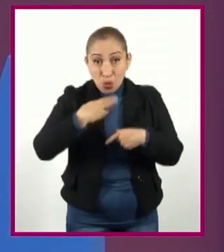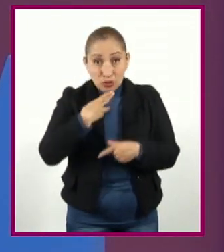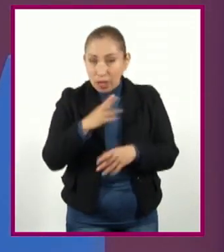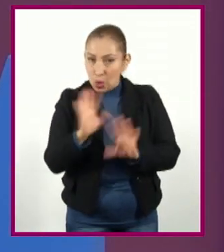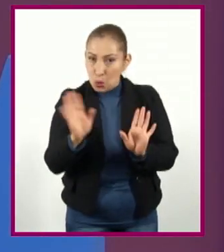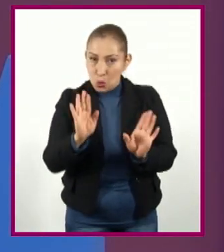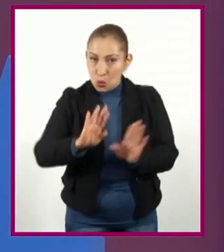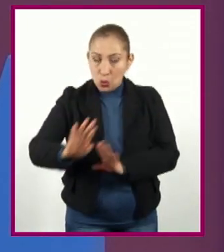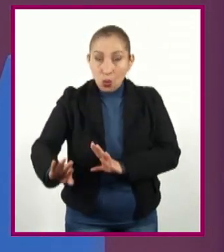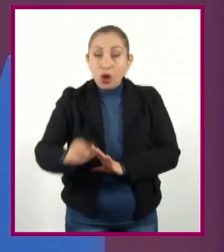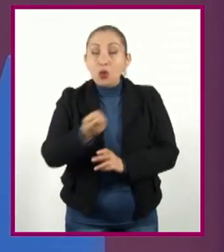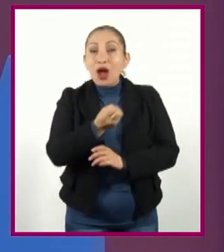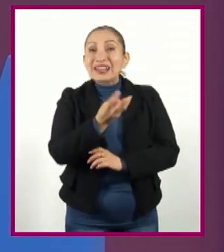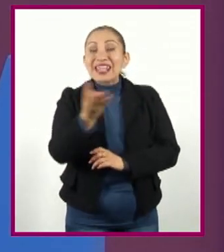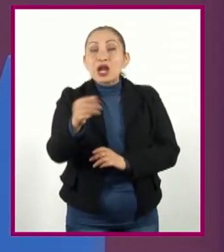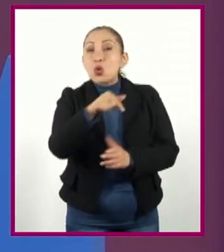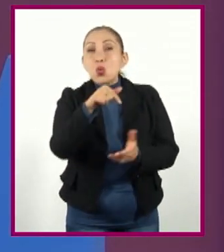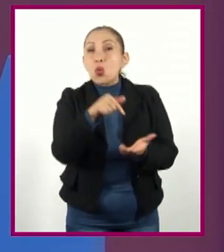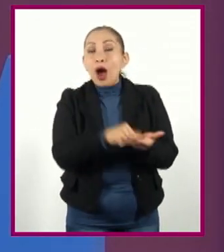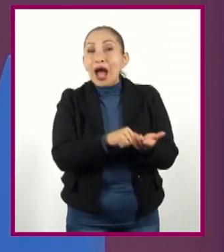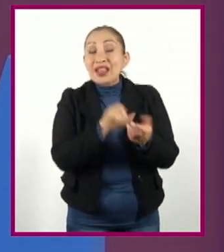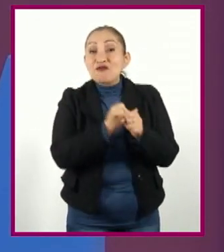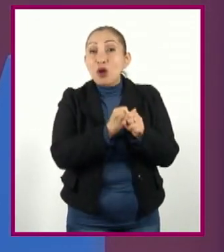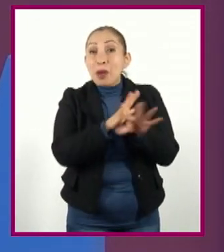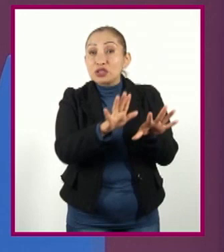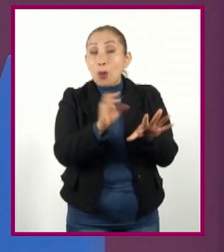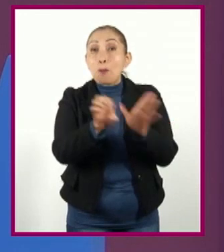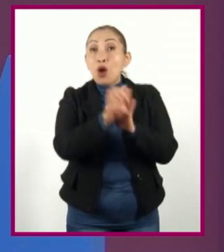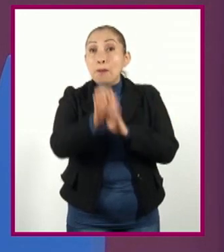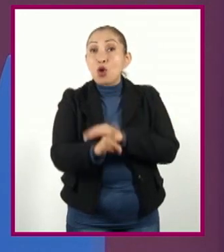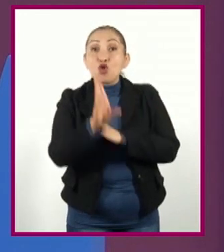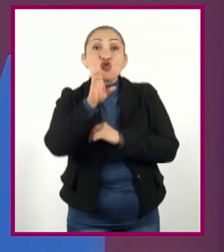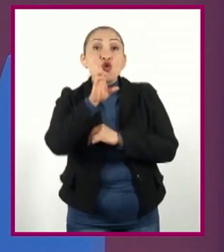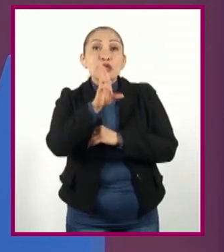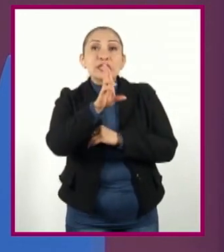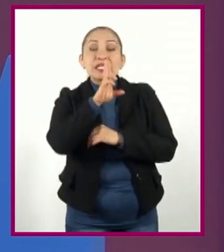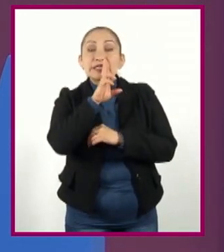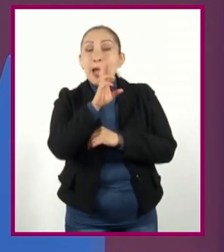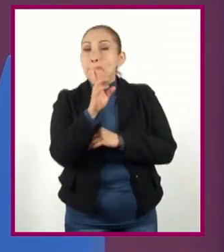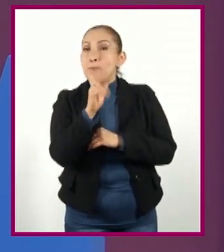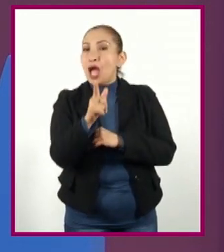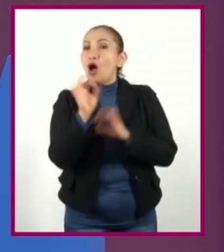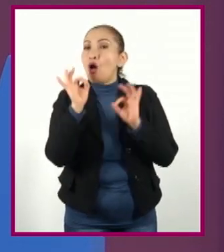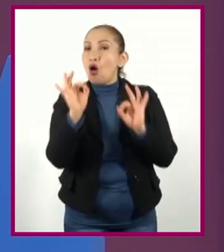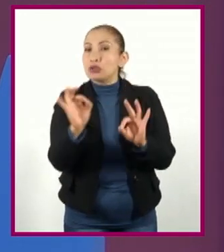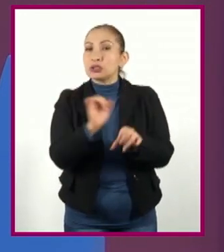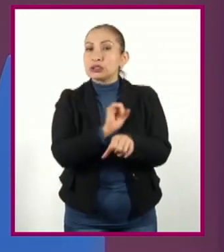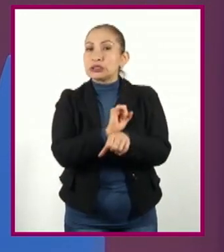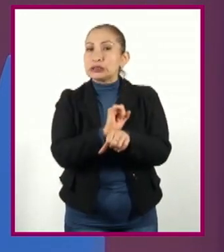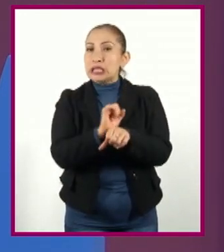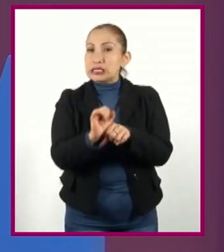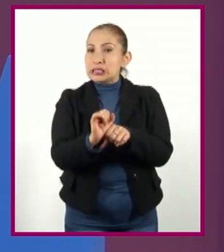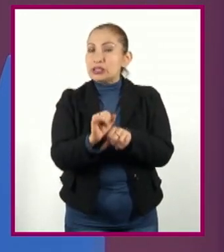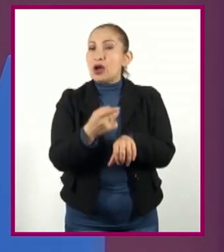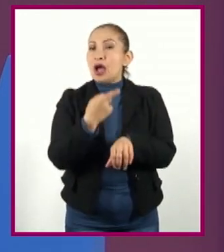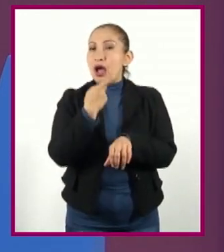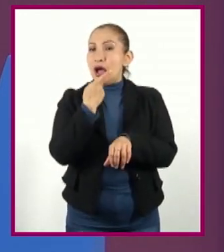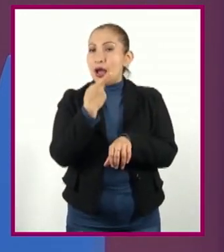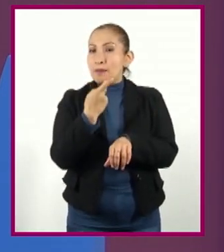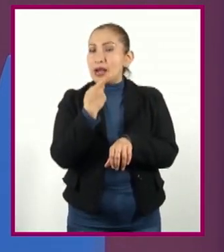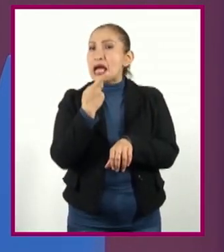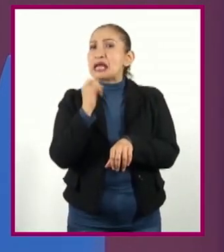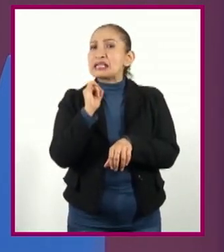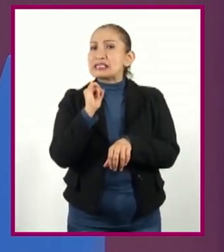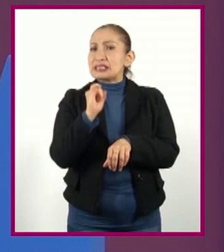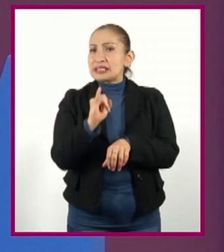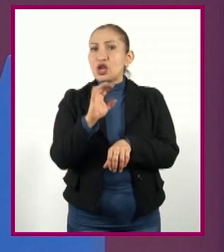cualquier género informativo, en especial la noticia, nada es mejor que la sencillez del lenguaje, aunque ello